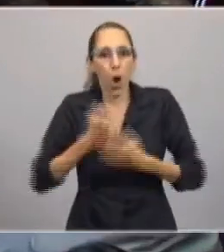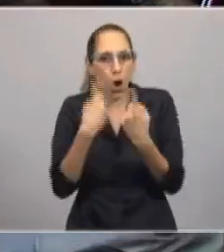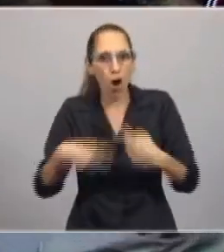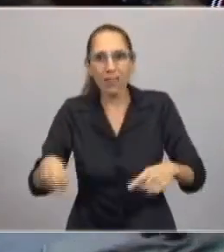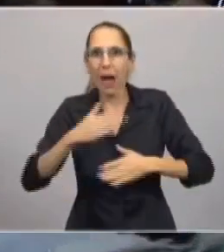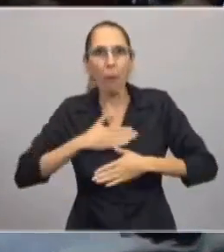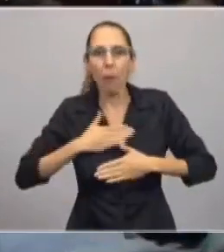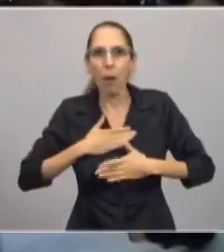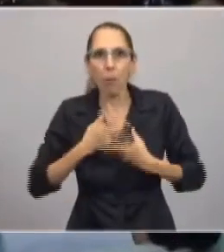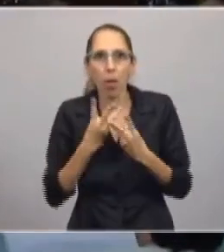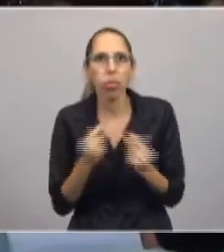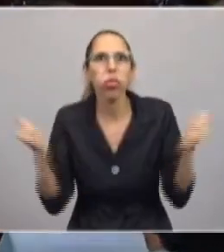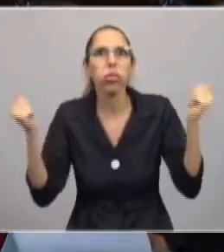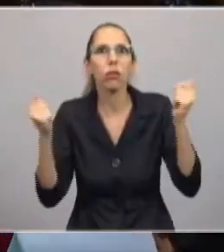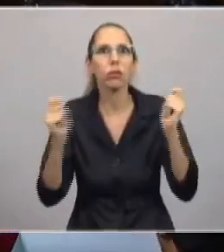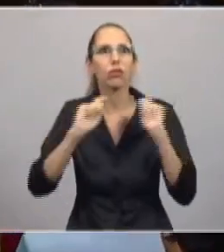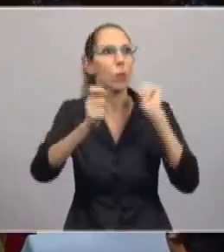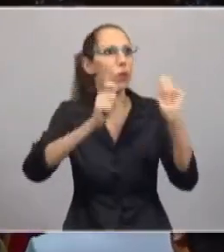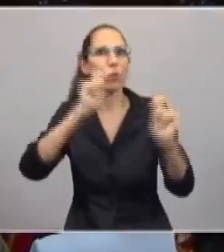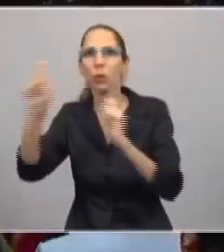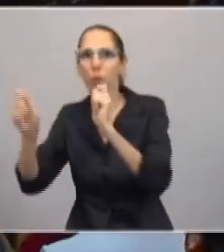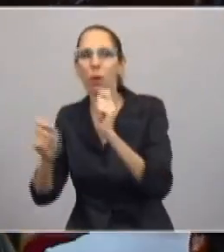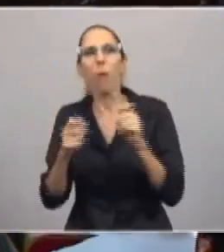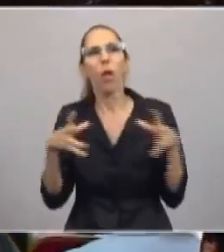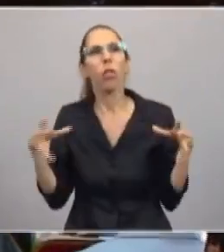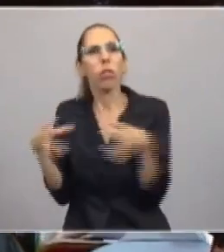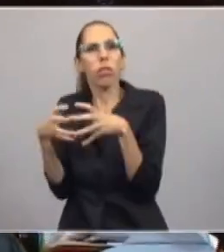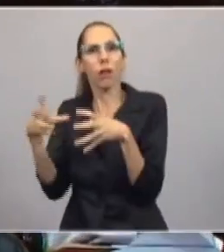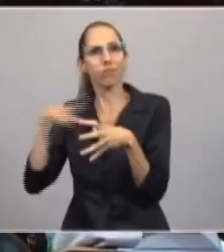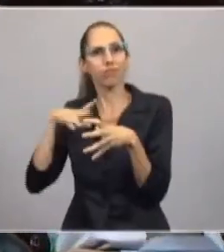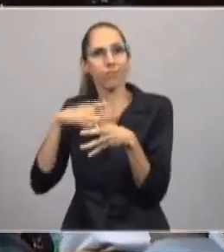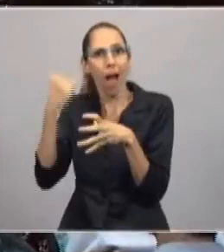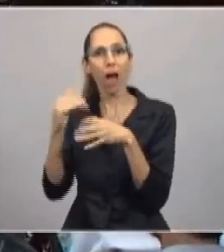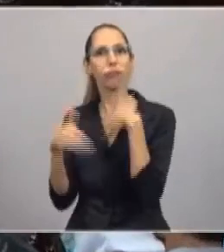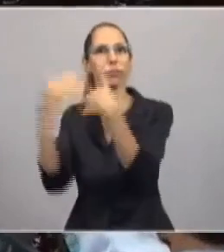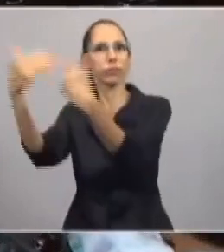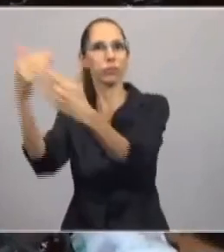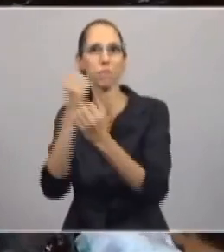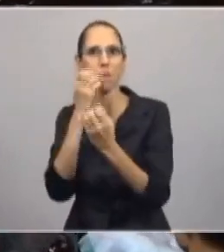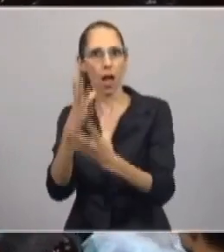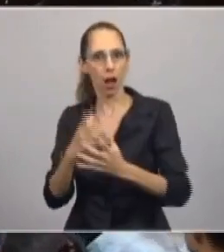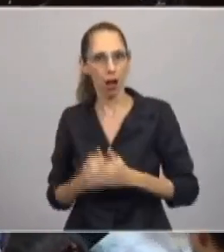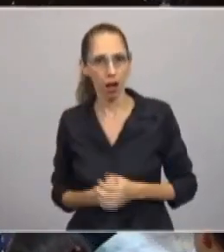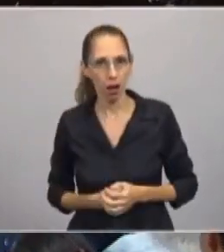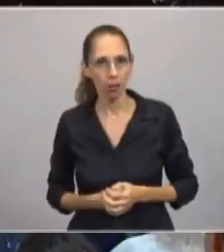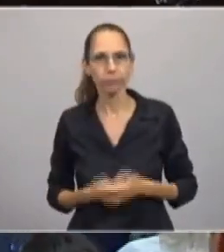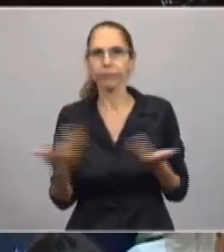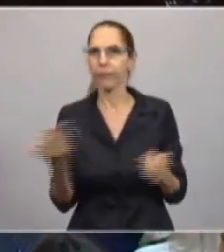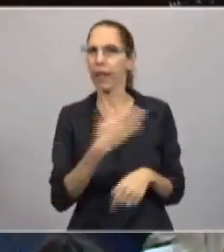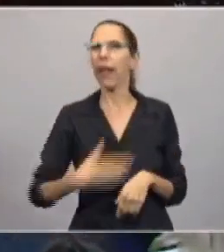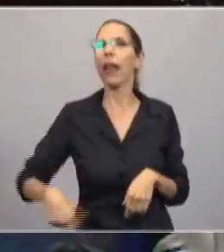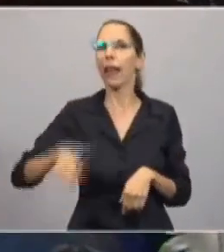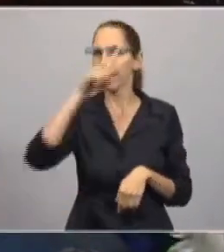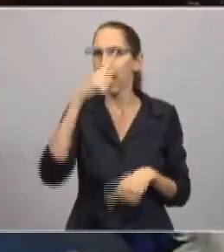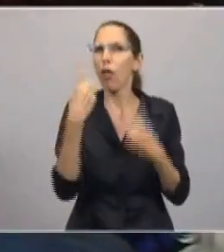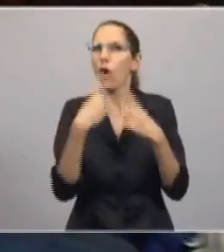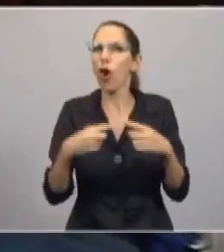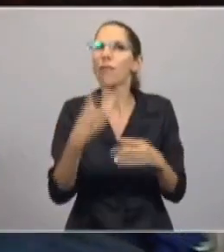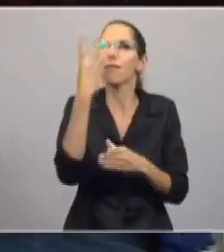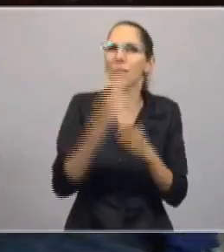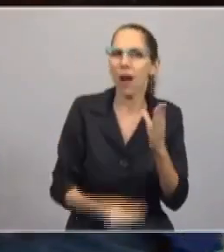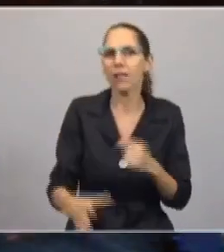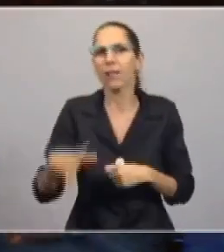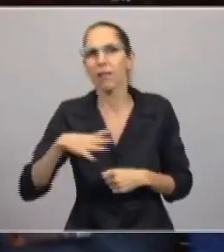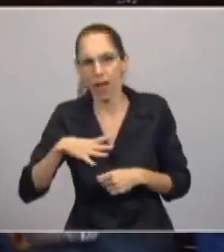y en el enriquecimiento de los que más tienen. El Estado, por más falencias que tenga, representa el interés